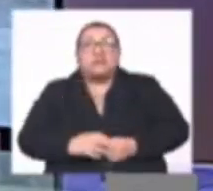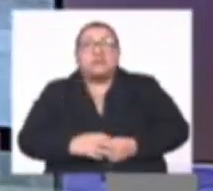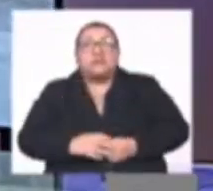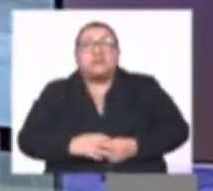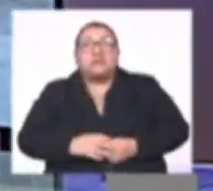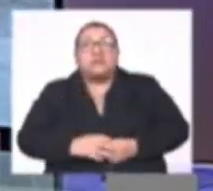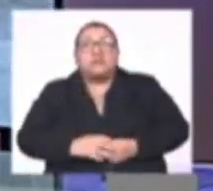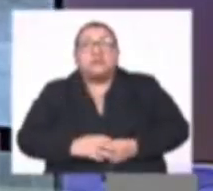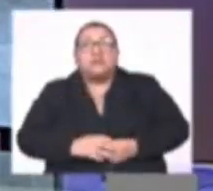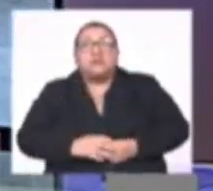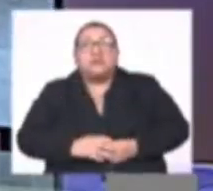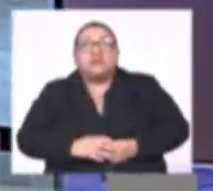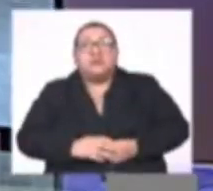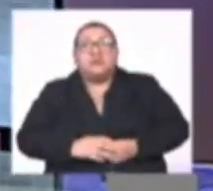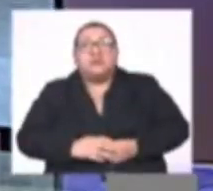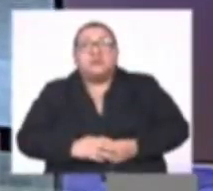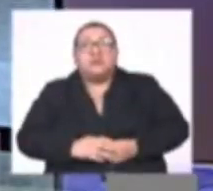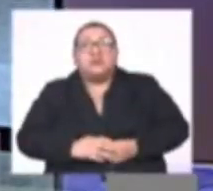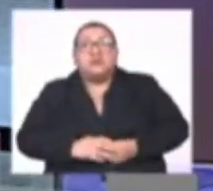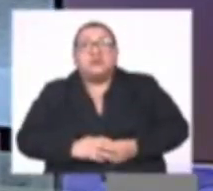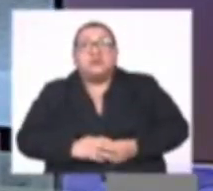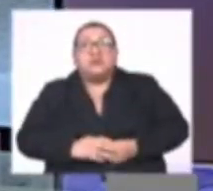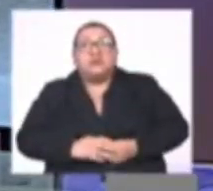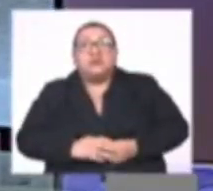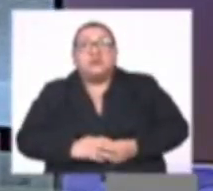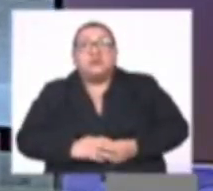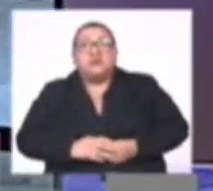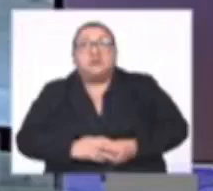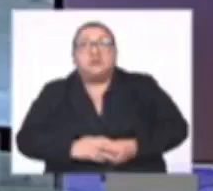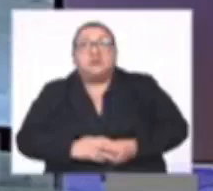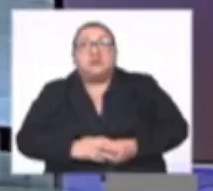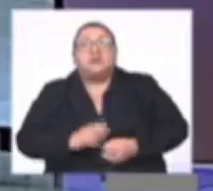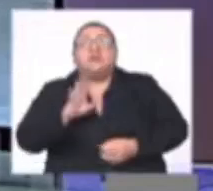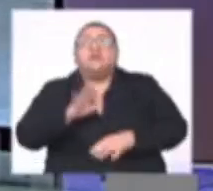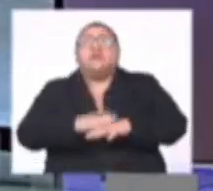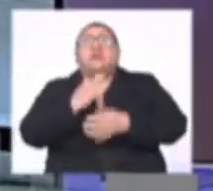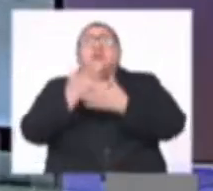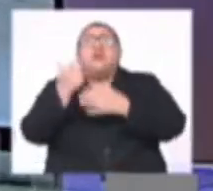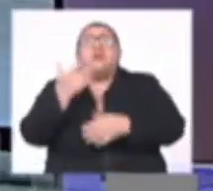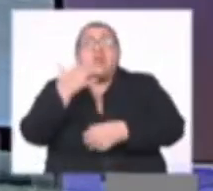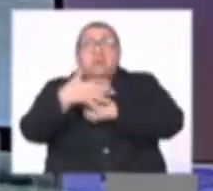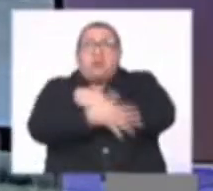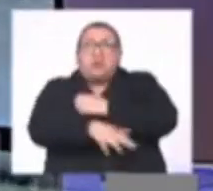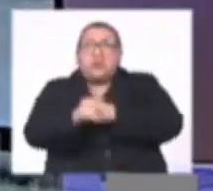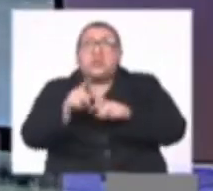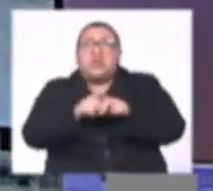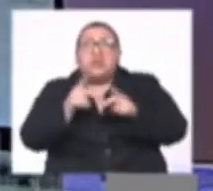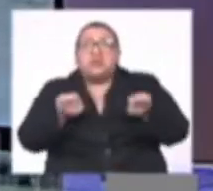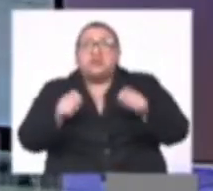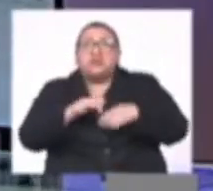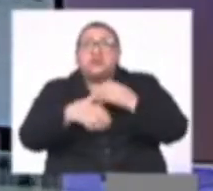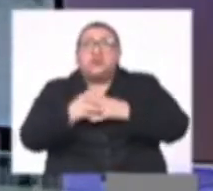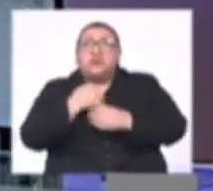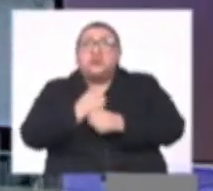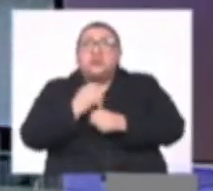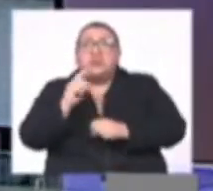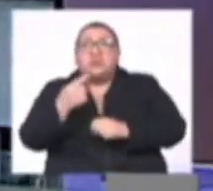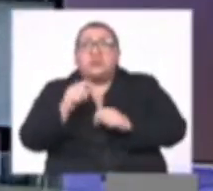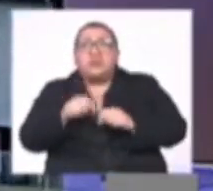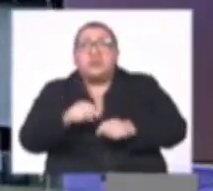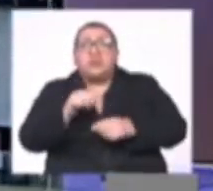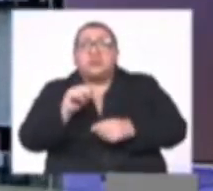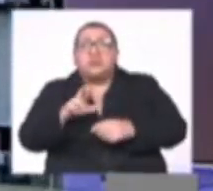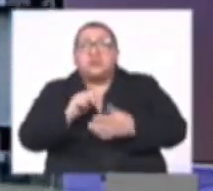deberá responder por el pedido de facultades y la reducción de la pobreza, además de la paralización de obras en el primer trimestre del